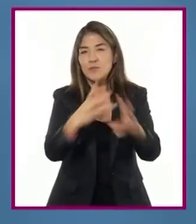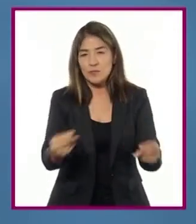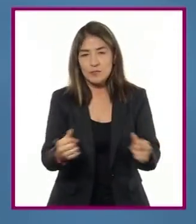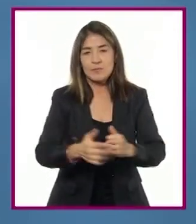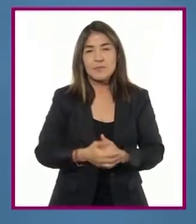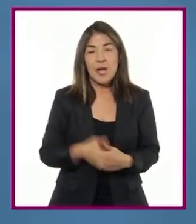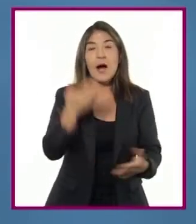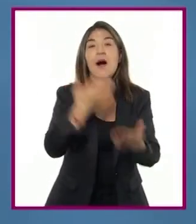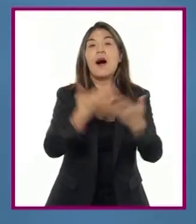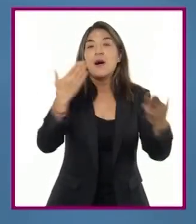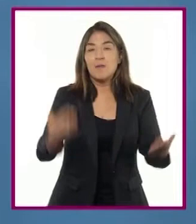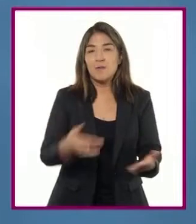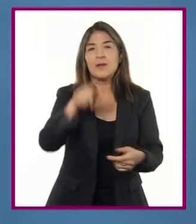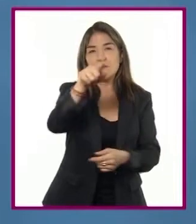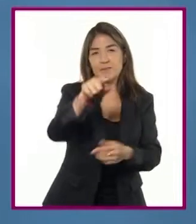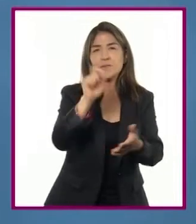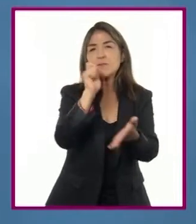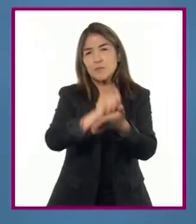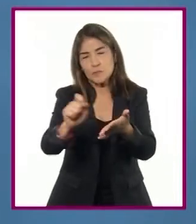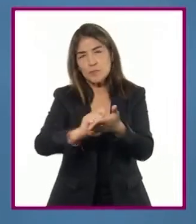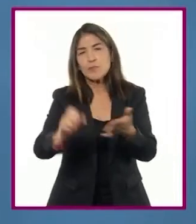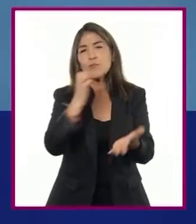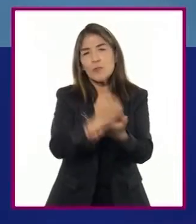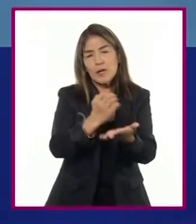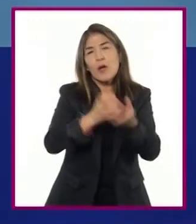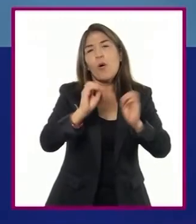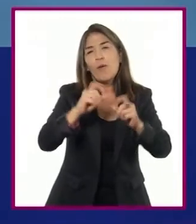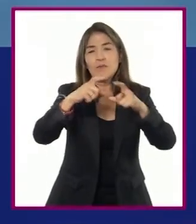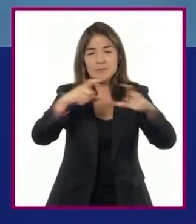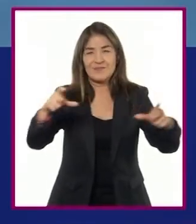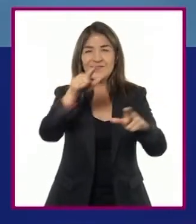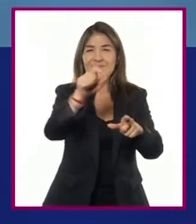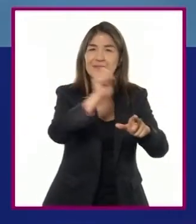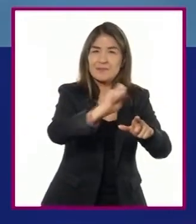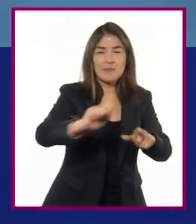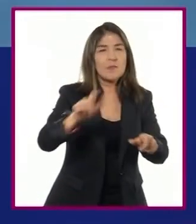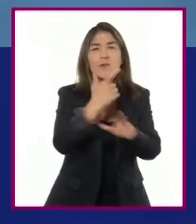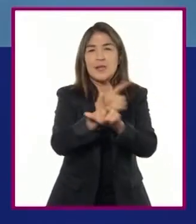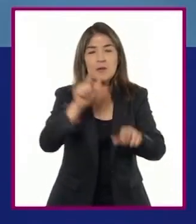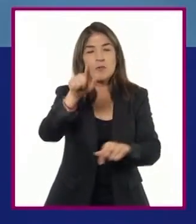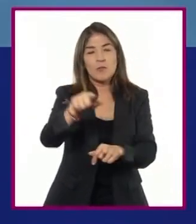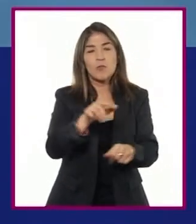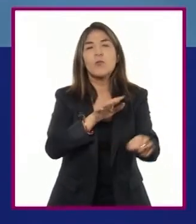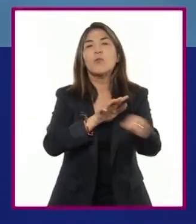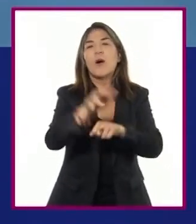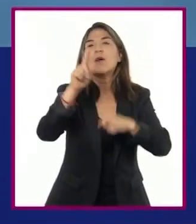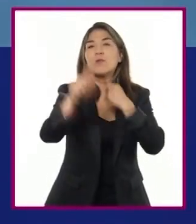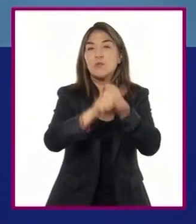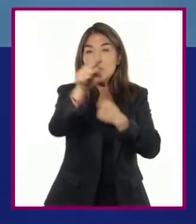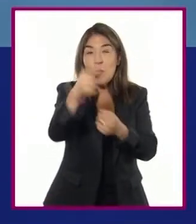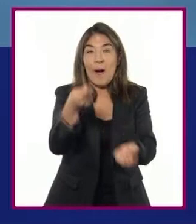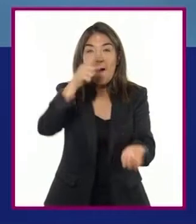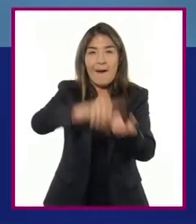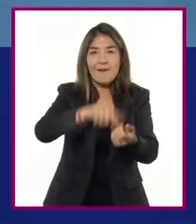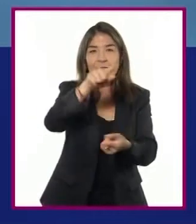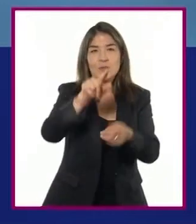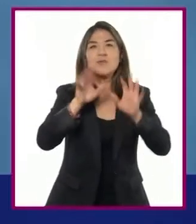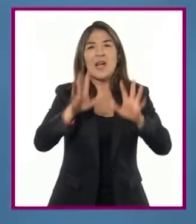que ahora en su libreta o fichas de trabajo anoten algunos de los conflictos que han vivido o conocido en su